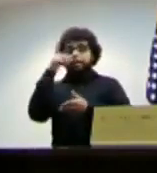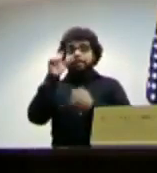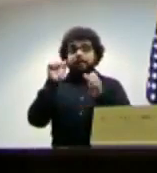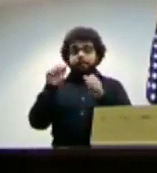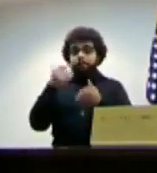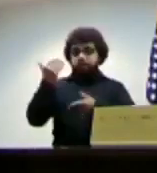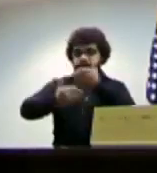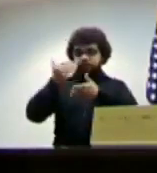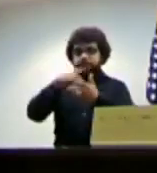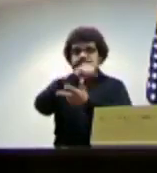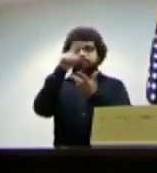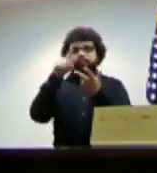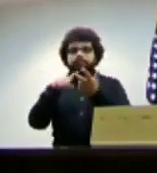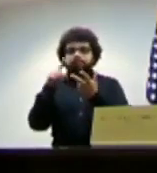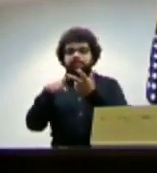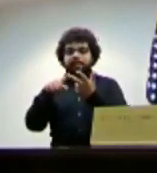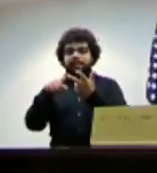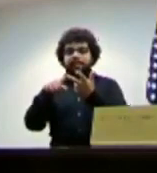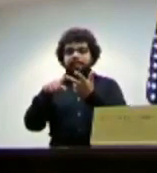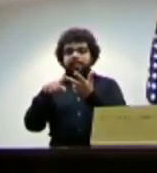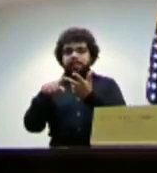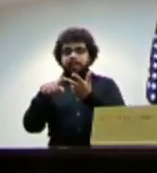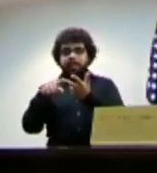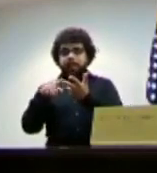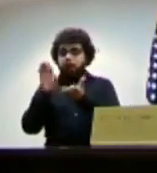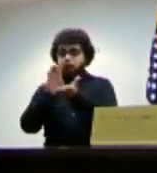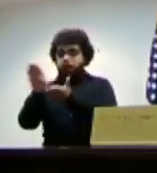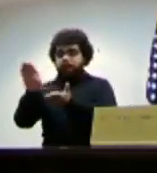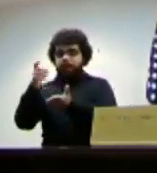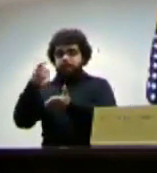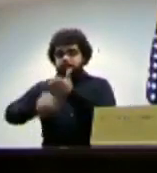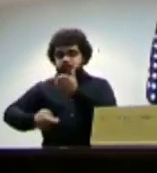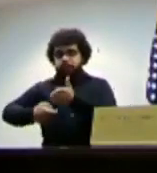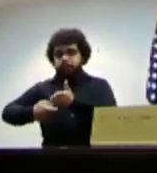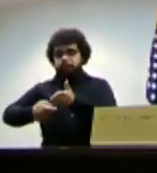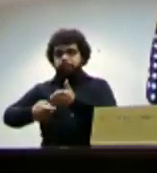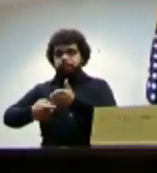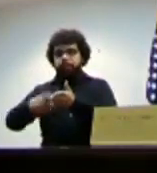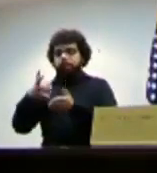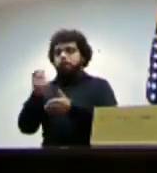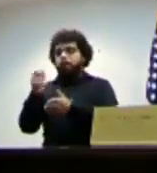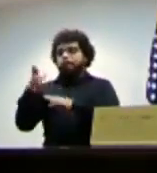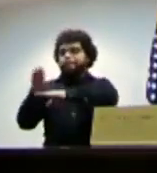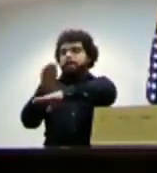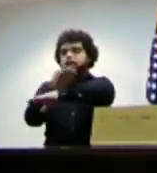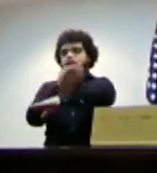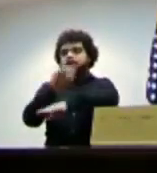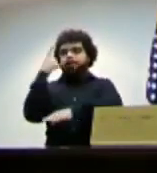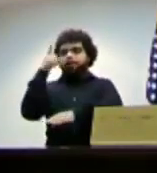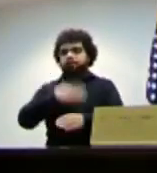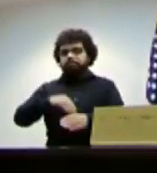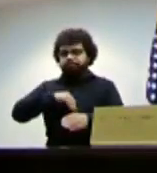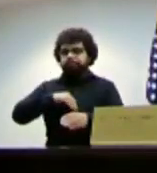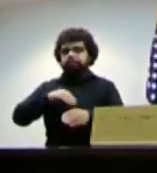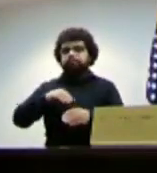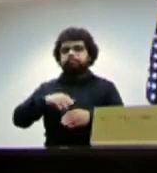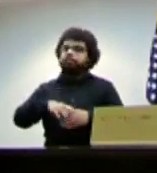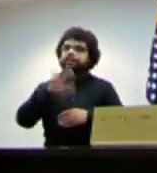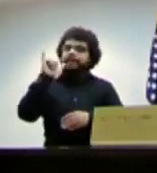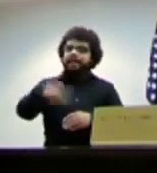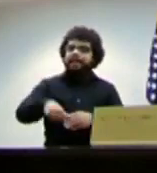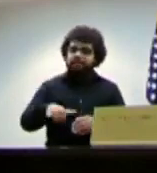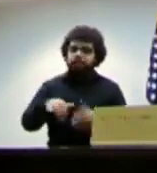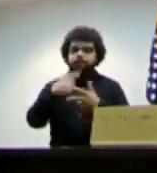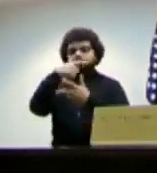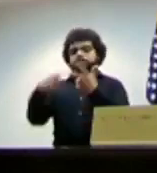y mantenimiento, y una partida de gastos de mantenimiento necesarios, obras de mejoras capitales. O sea, básicamente son las tres